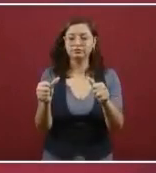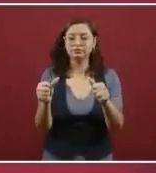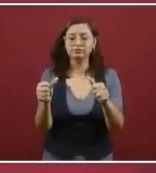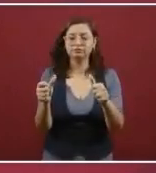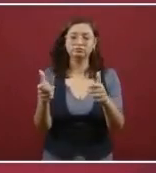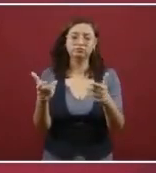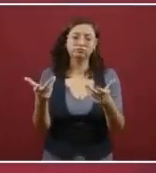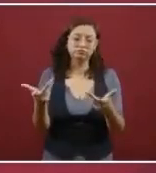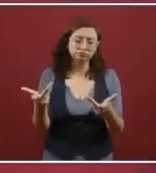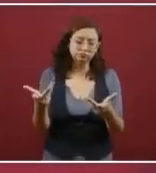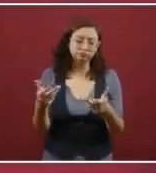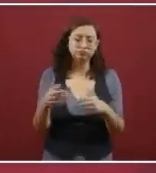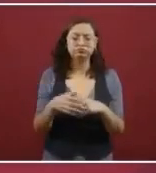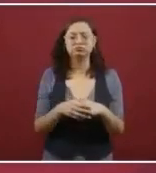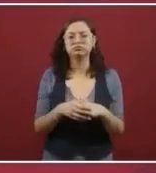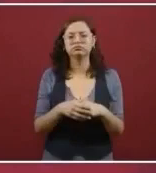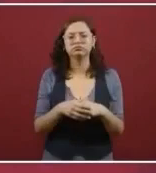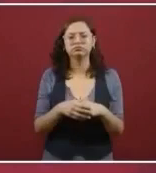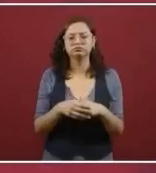su